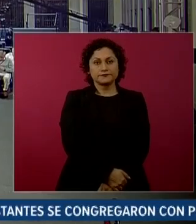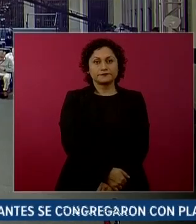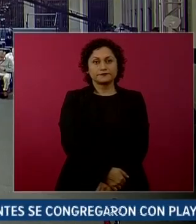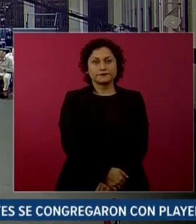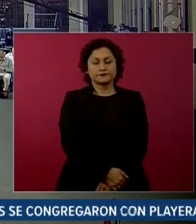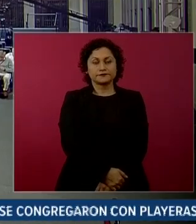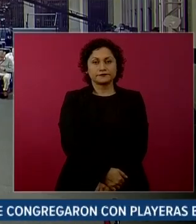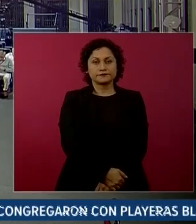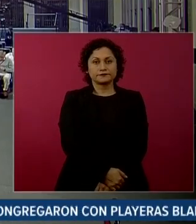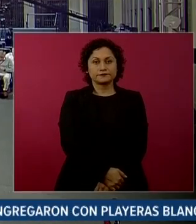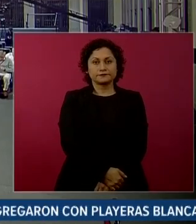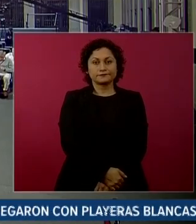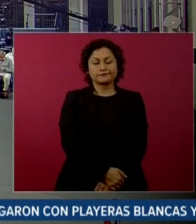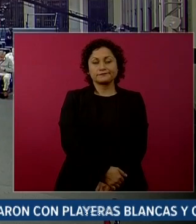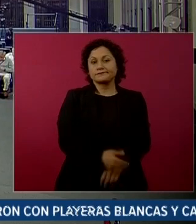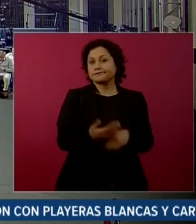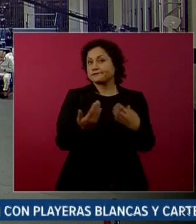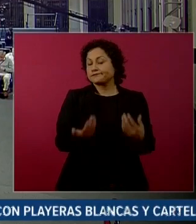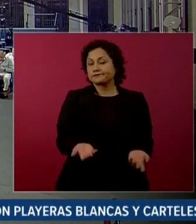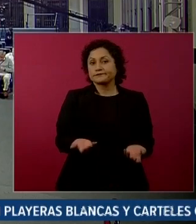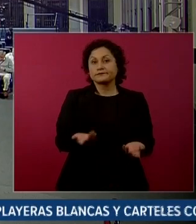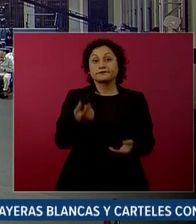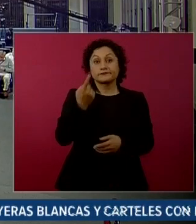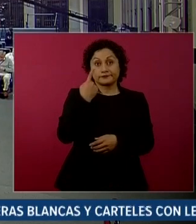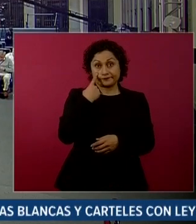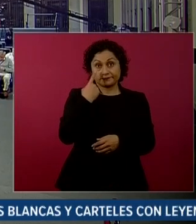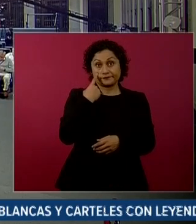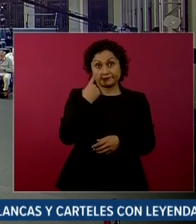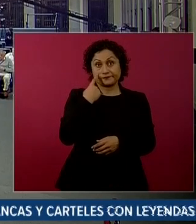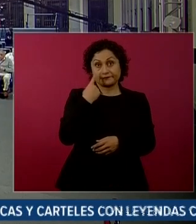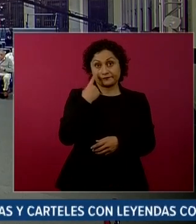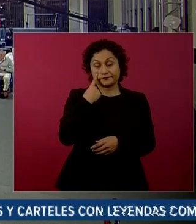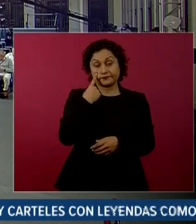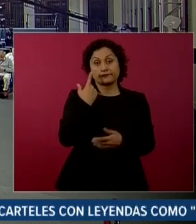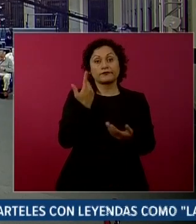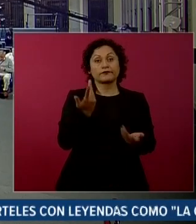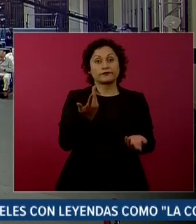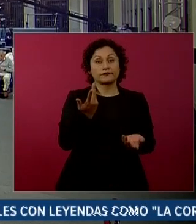Mientras no haya normalidad